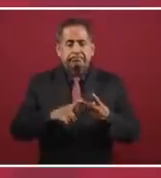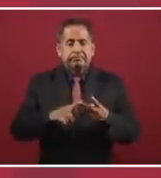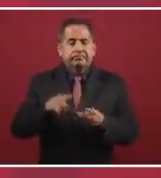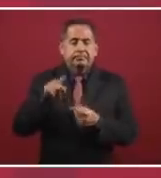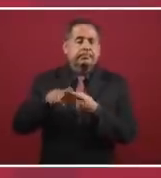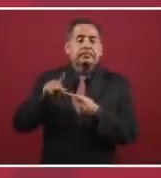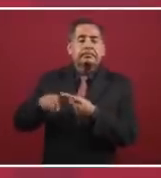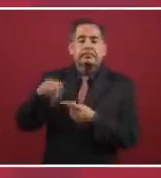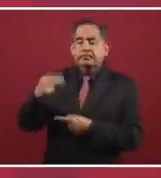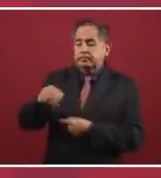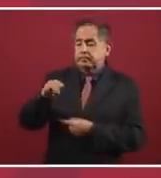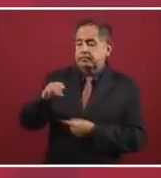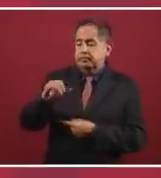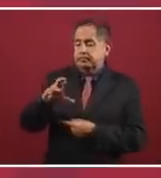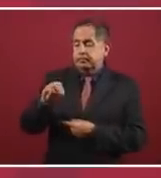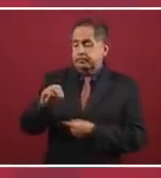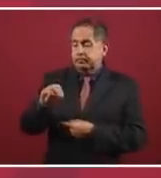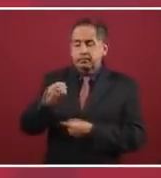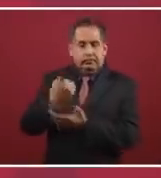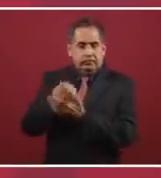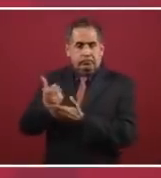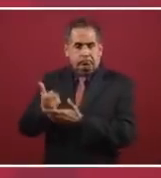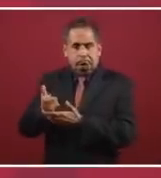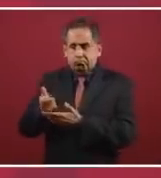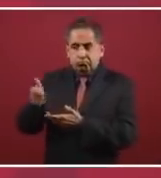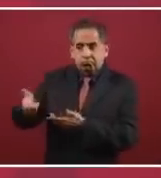microeconomía, eso lo estamos logrando,